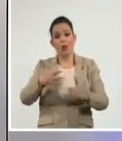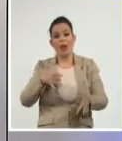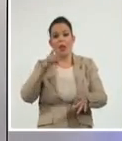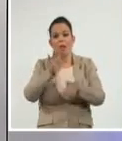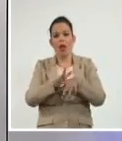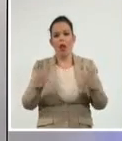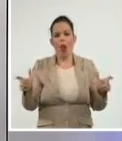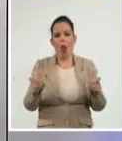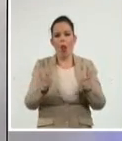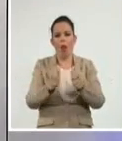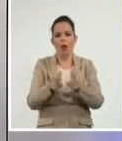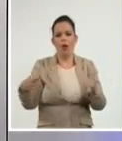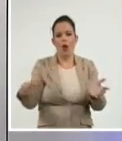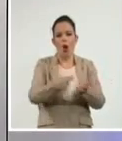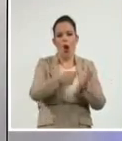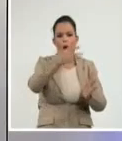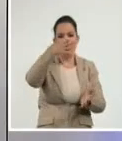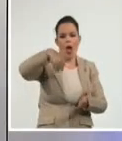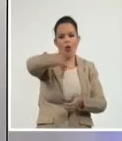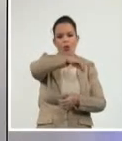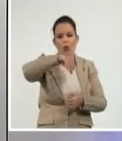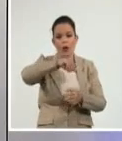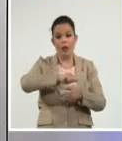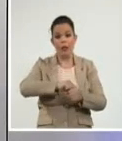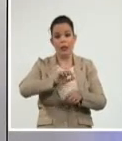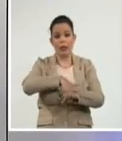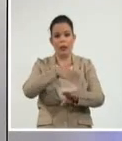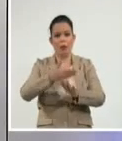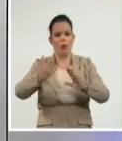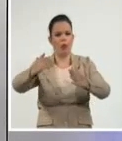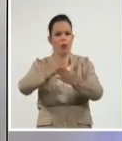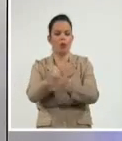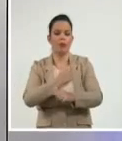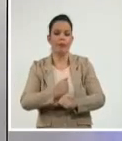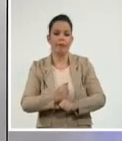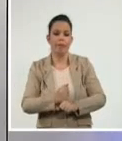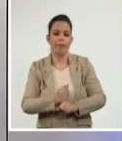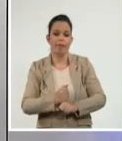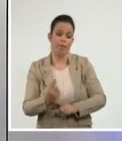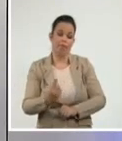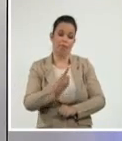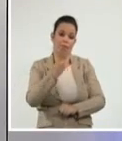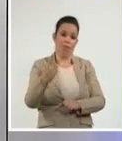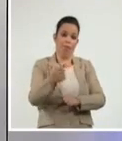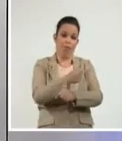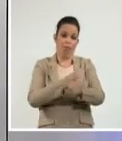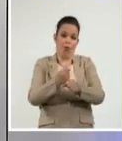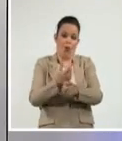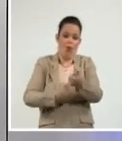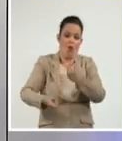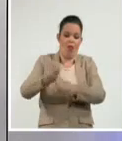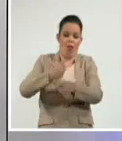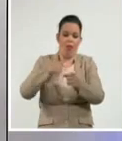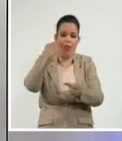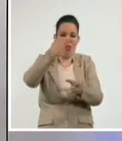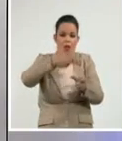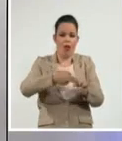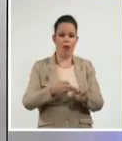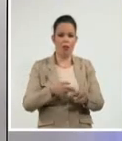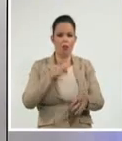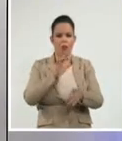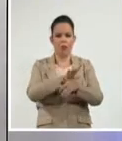y luego eliminó la cuota azucarera. Las principales compañías petroleras interrumpieron los suministros y se negaron a procesar el